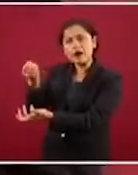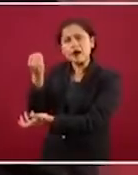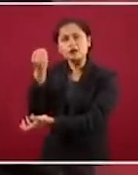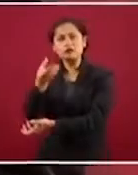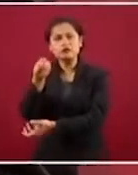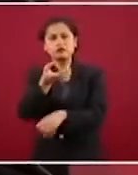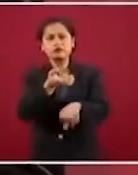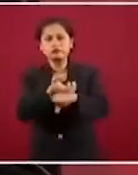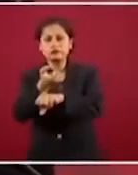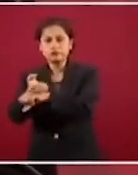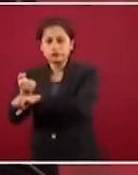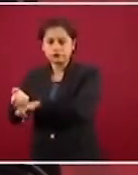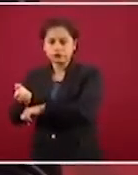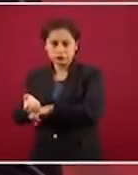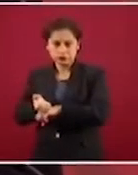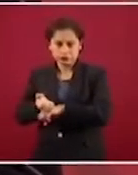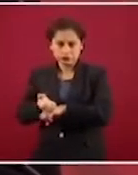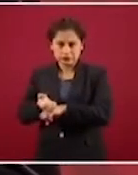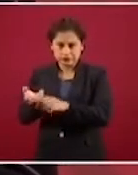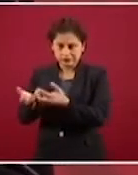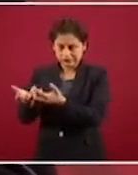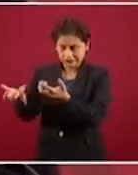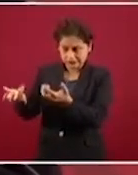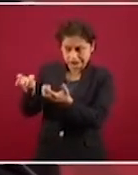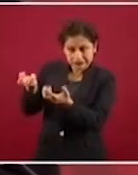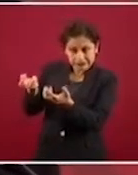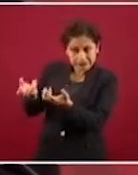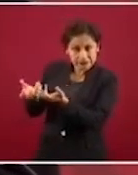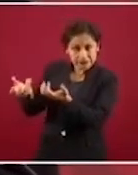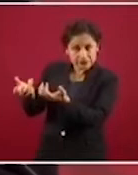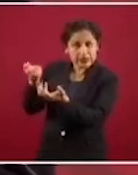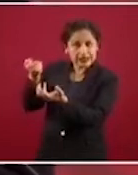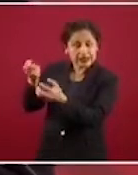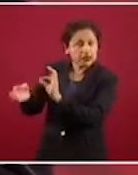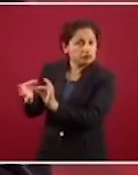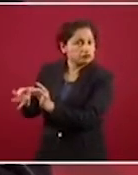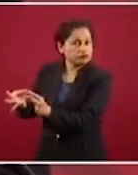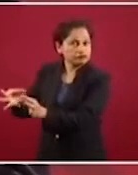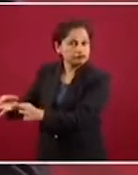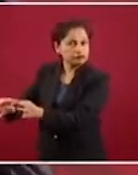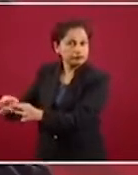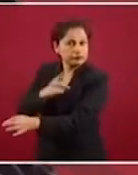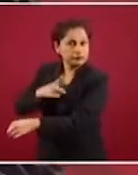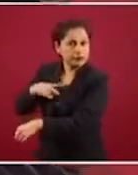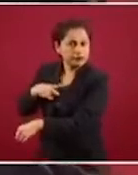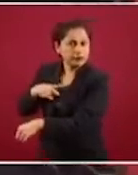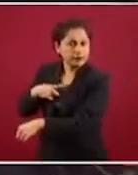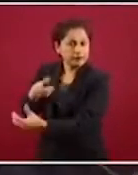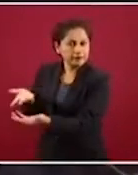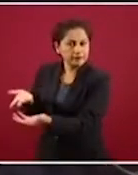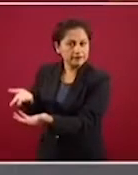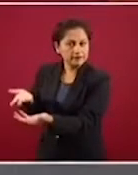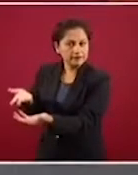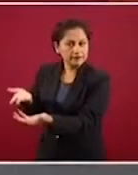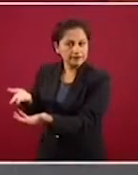tampoco se puede mover. Entonces, descontando eso, ya se hace